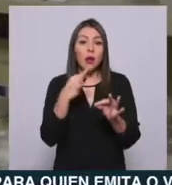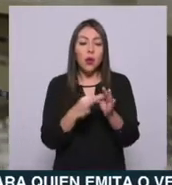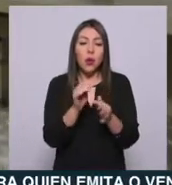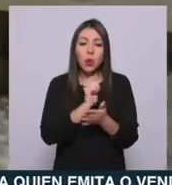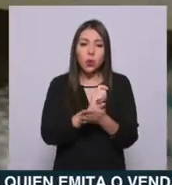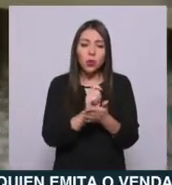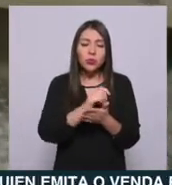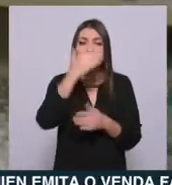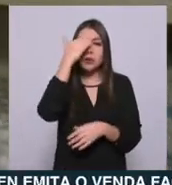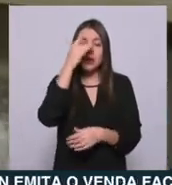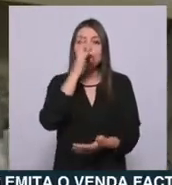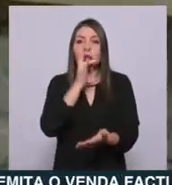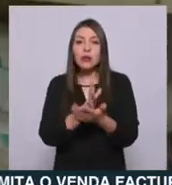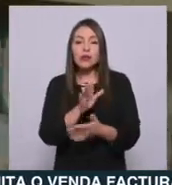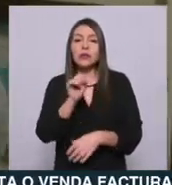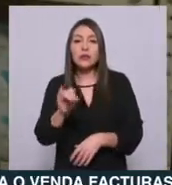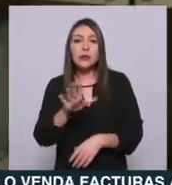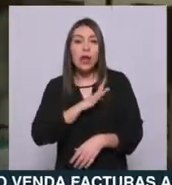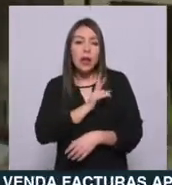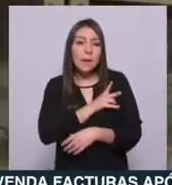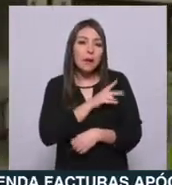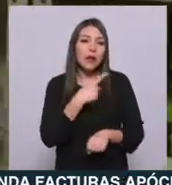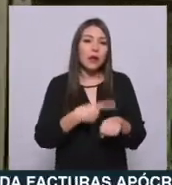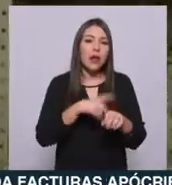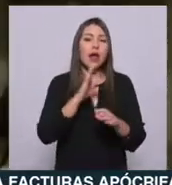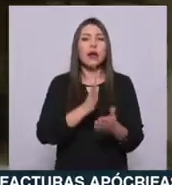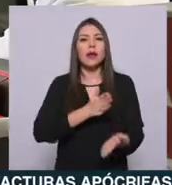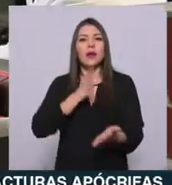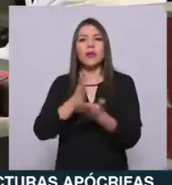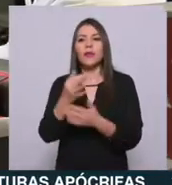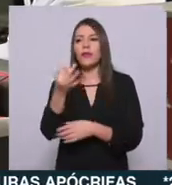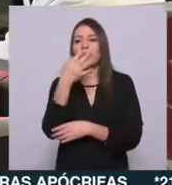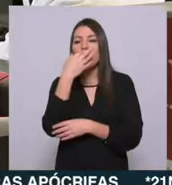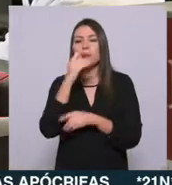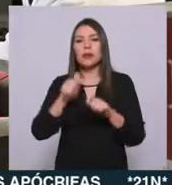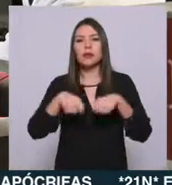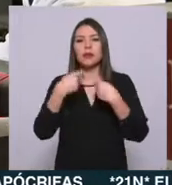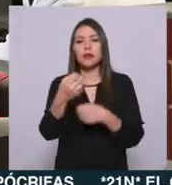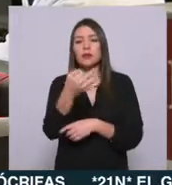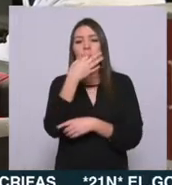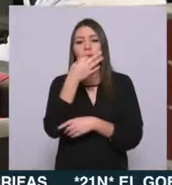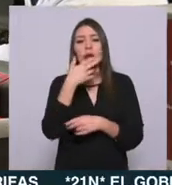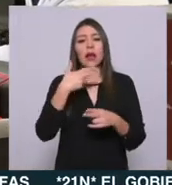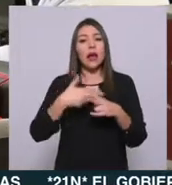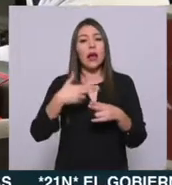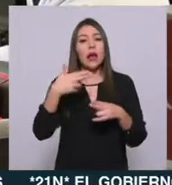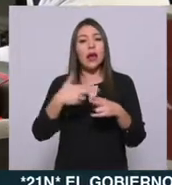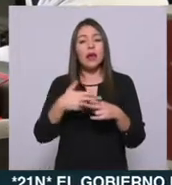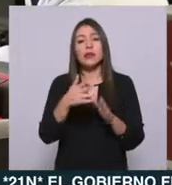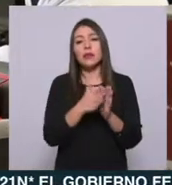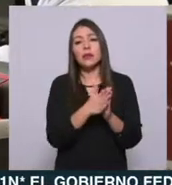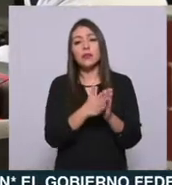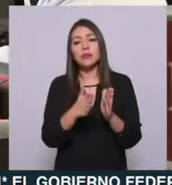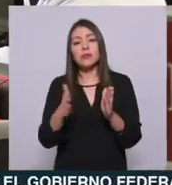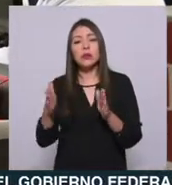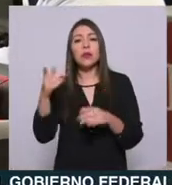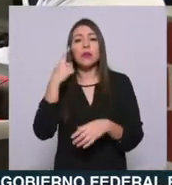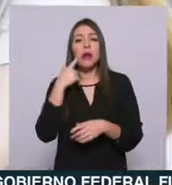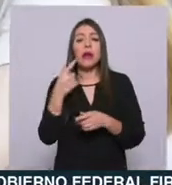virus o enfermedades, acuden a la farmacia por sus medicamentos y continúan hasta que los padecimientos son controlados o